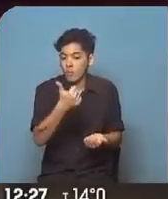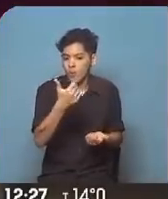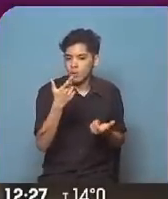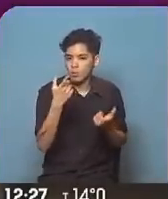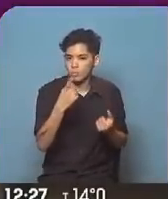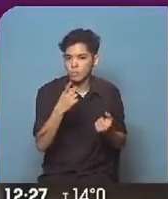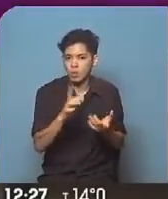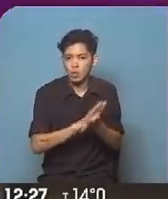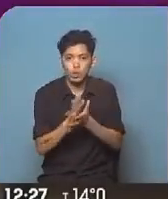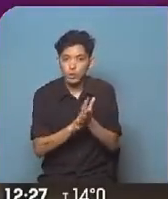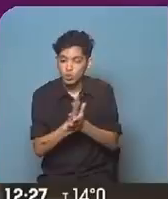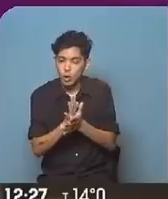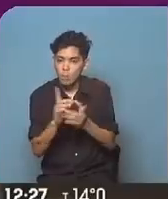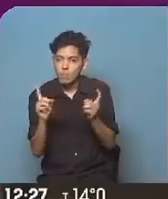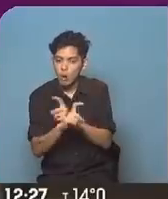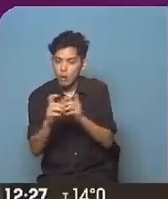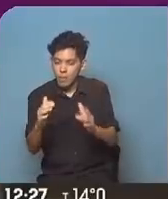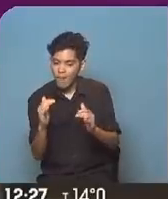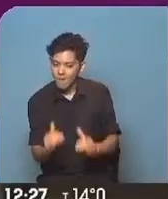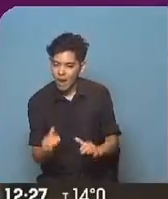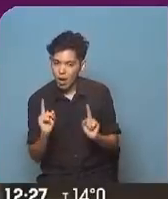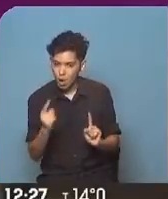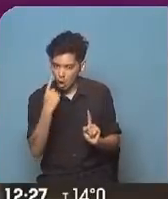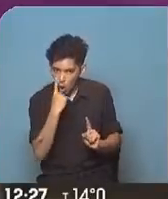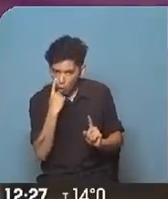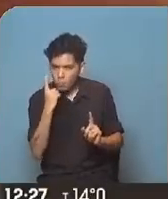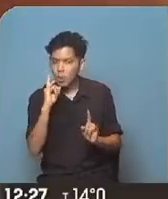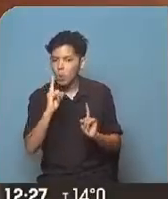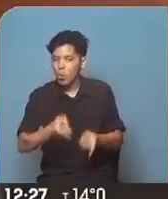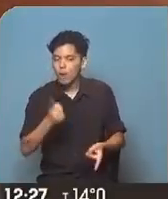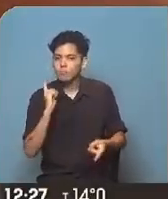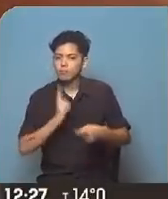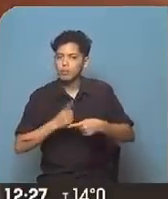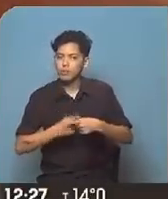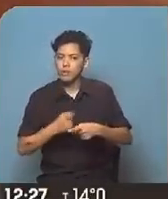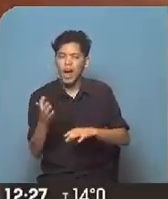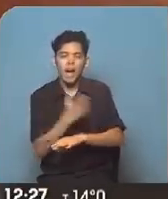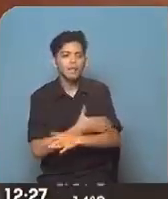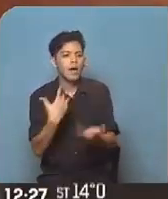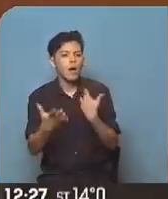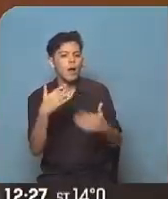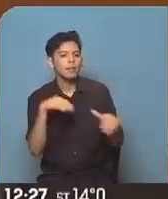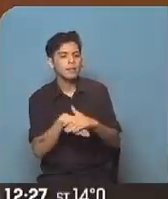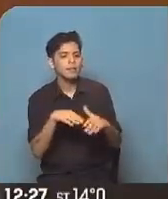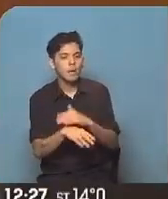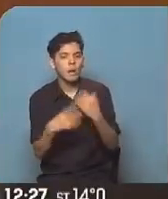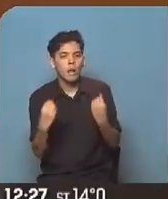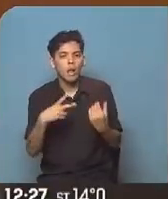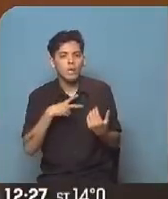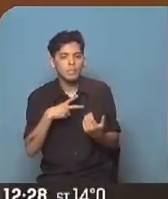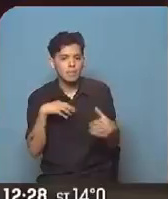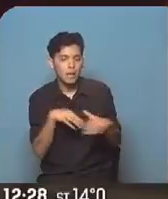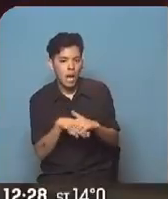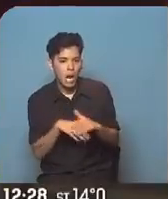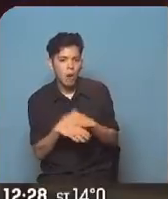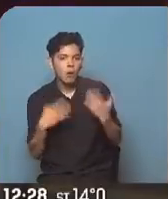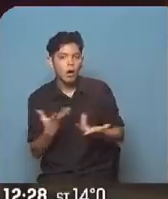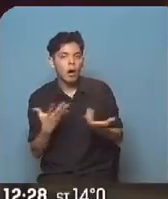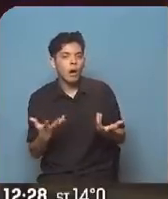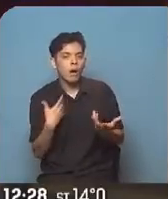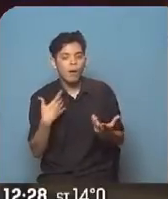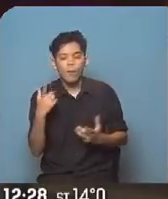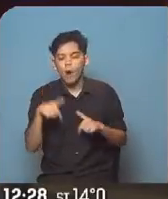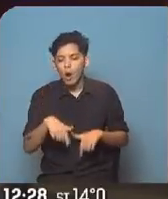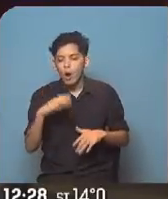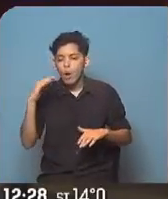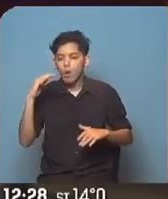el problema de fondo, no quiero vender cosas que no son, pero es positivo. Gabriel, hablaba recién de las reservas. ¿Qué pasa justamente con las reservas? Estamos en un evento por balanza de pagos.